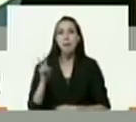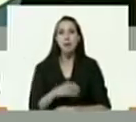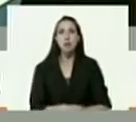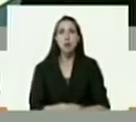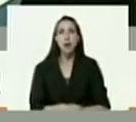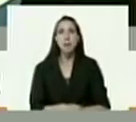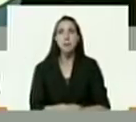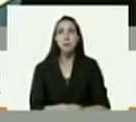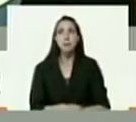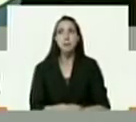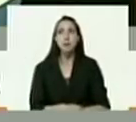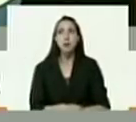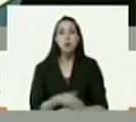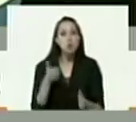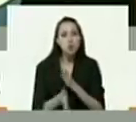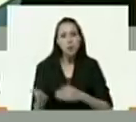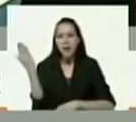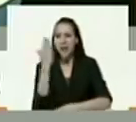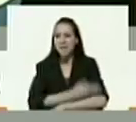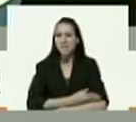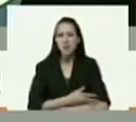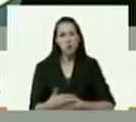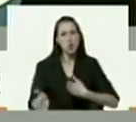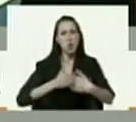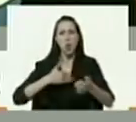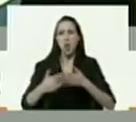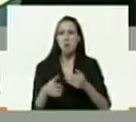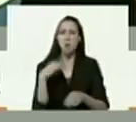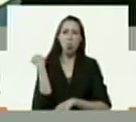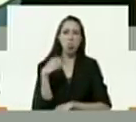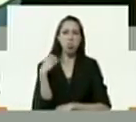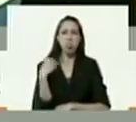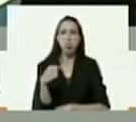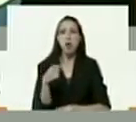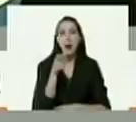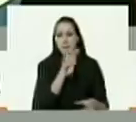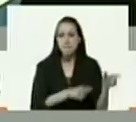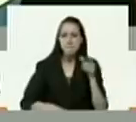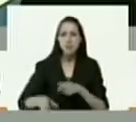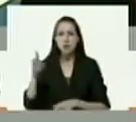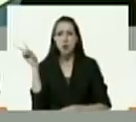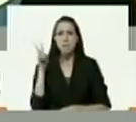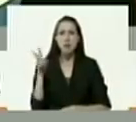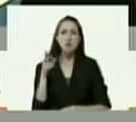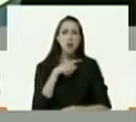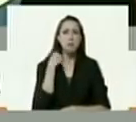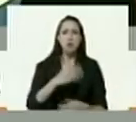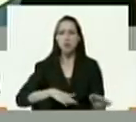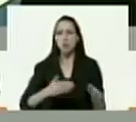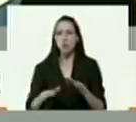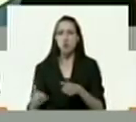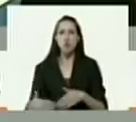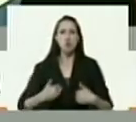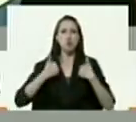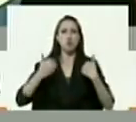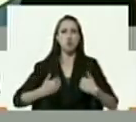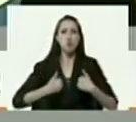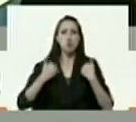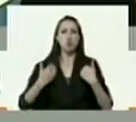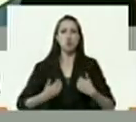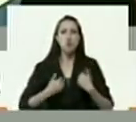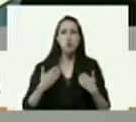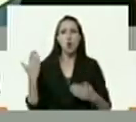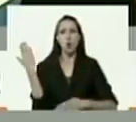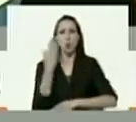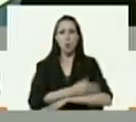subestiman el efecto del bloqueo, que no les importa que se esté muriendo la gente en Venezuela por el bloqueo y sufriendo la gente por el